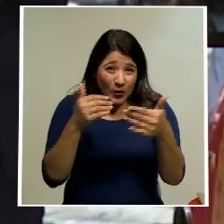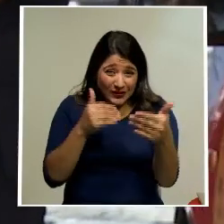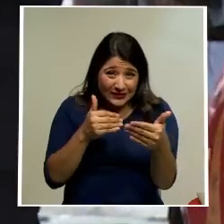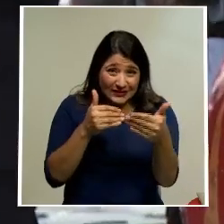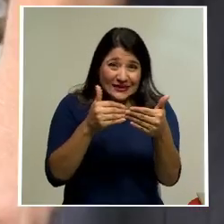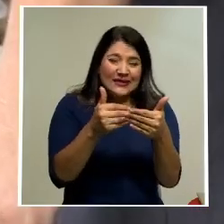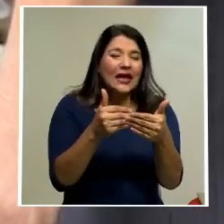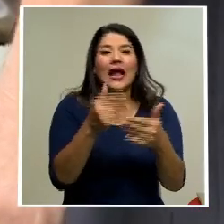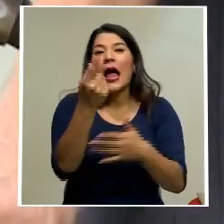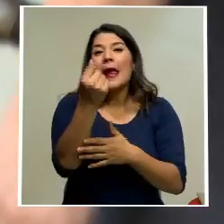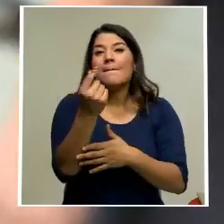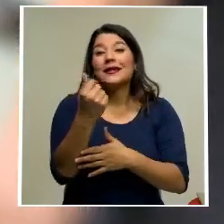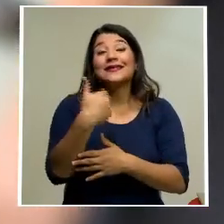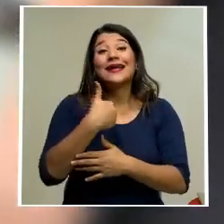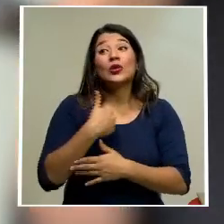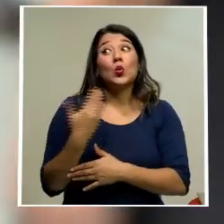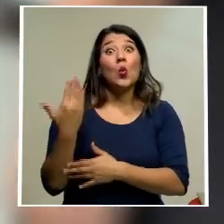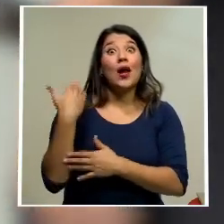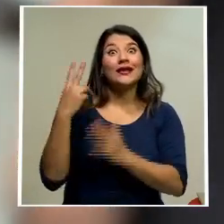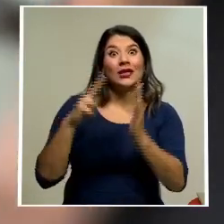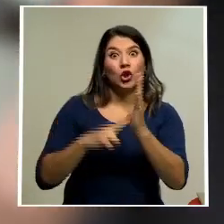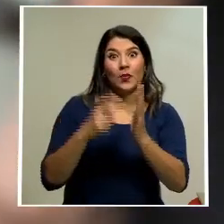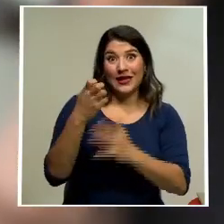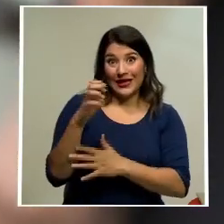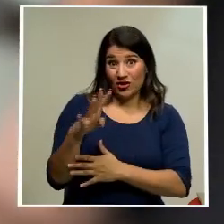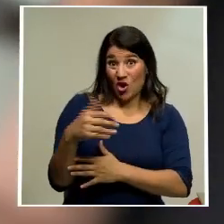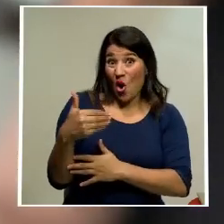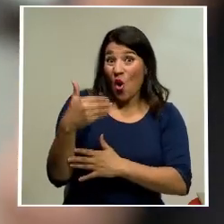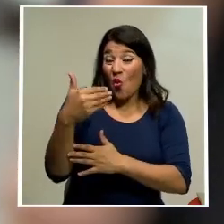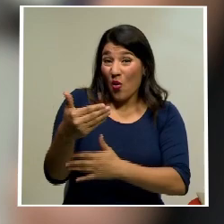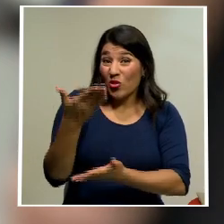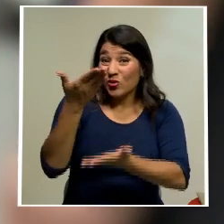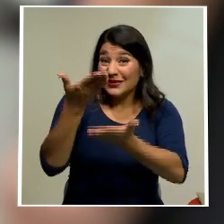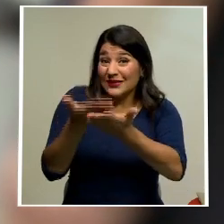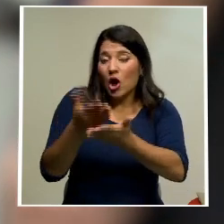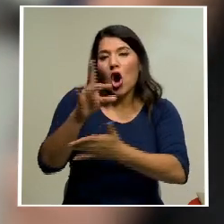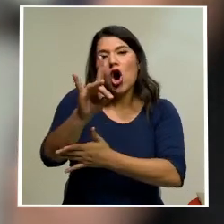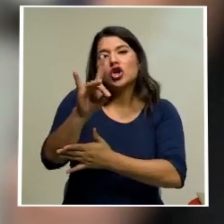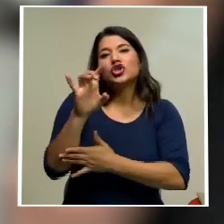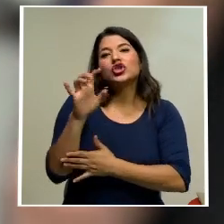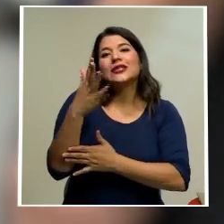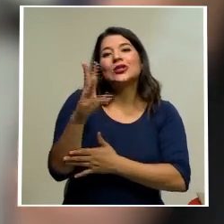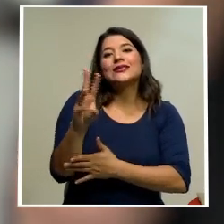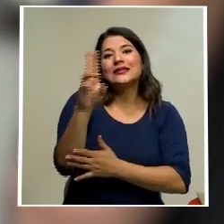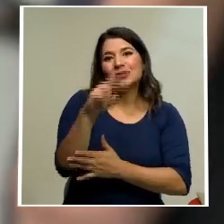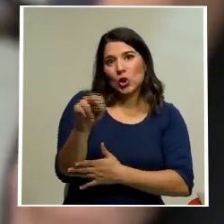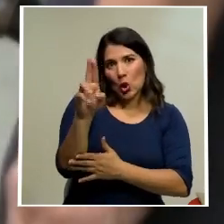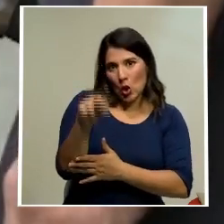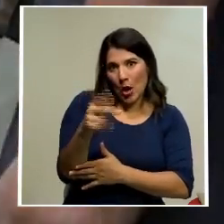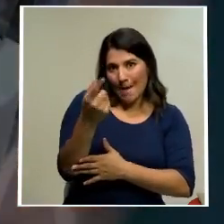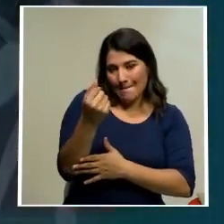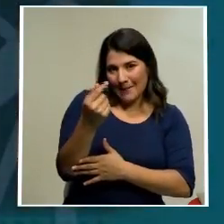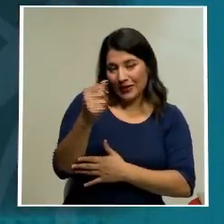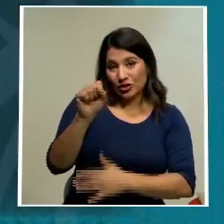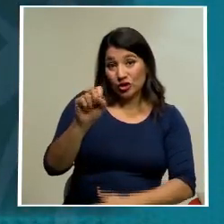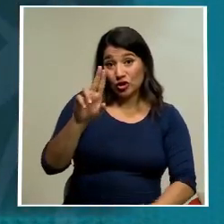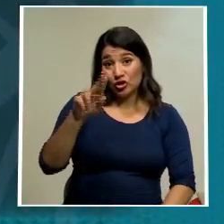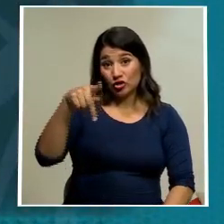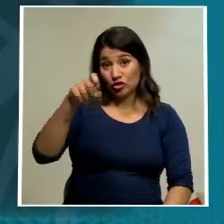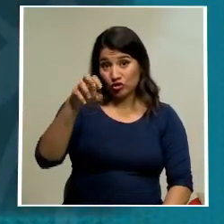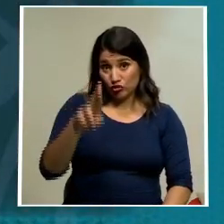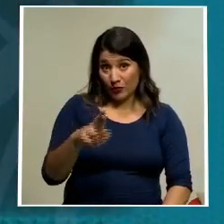valor que alcanzó en el 2014 cuando llegó a 816 colones el litro de súper. De diciembre